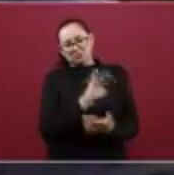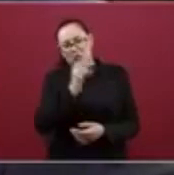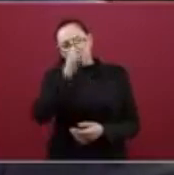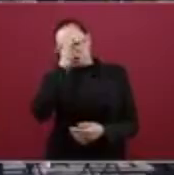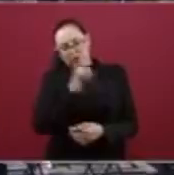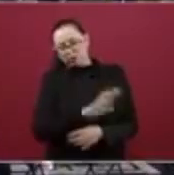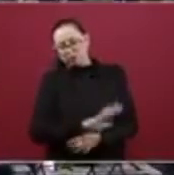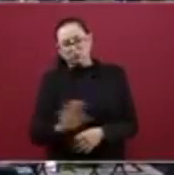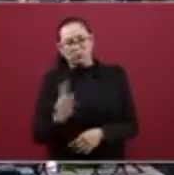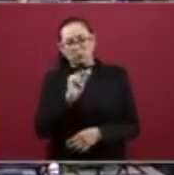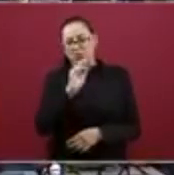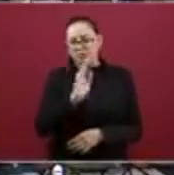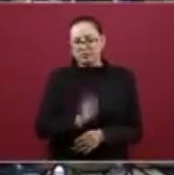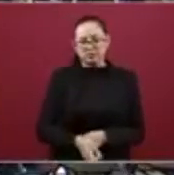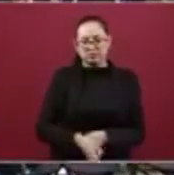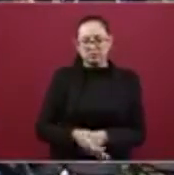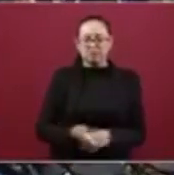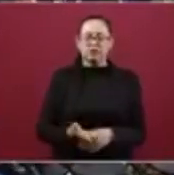apuntarse.